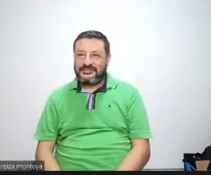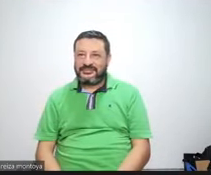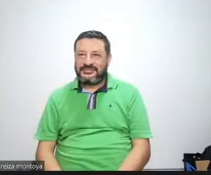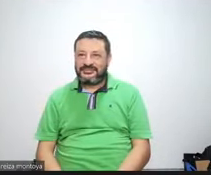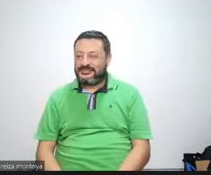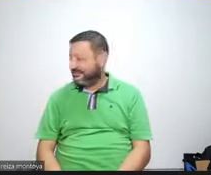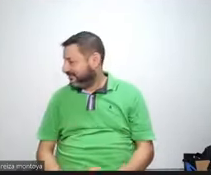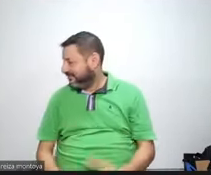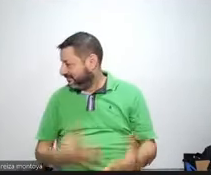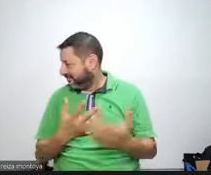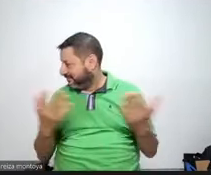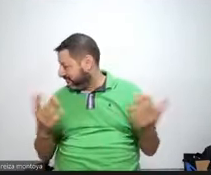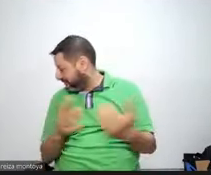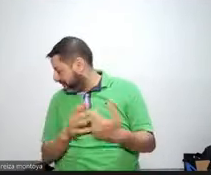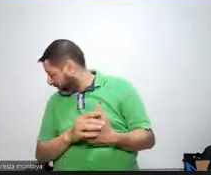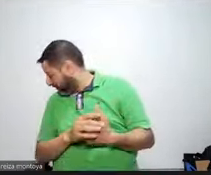son